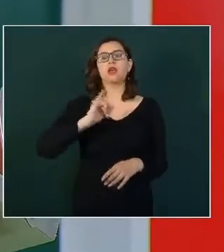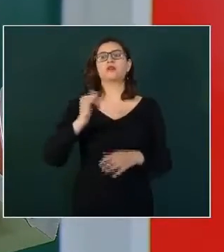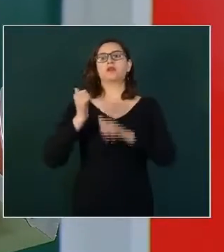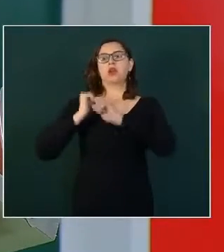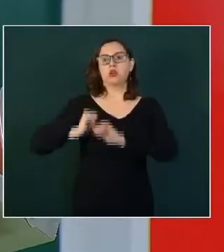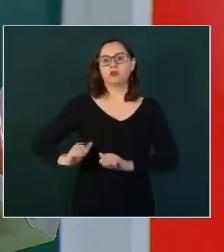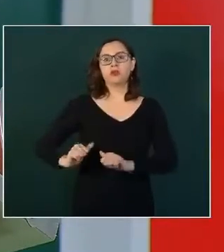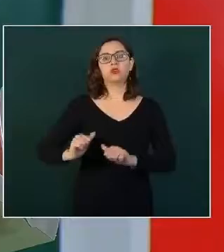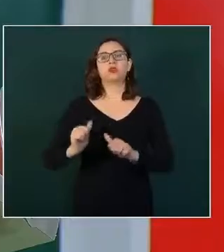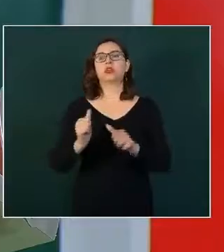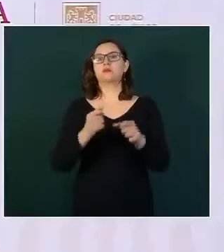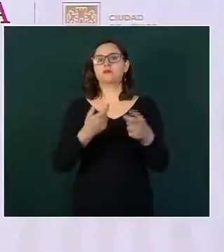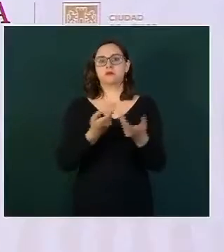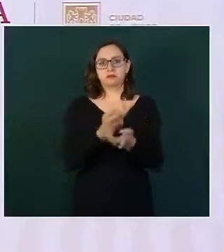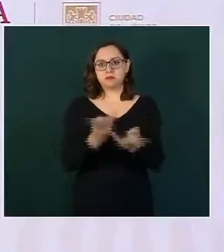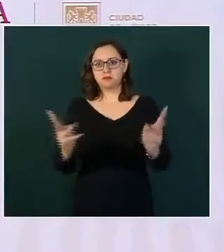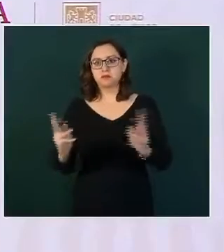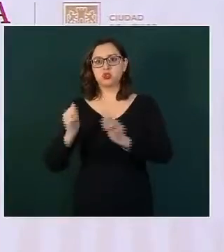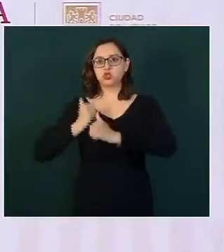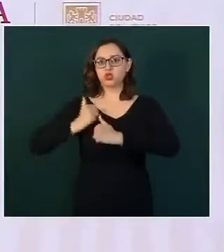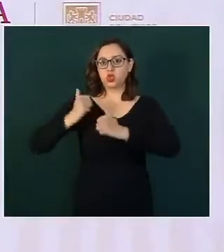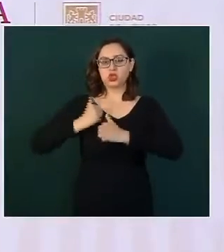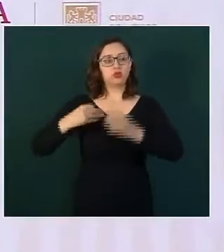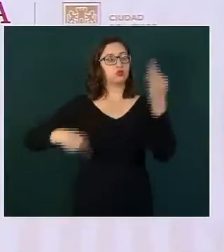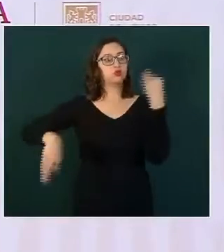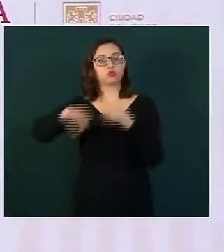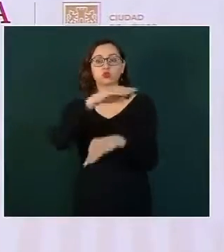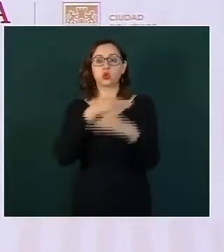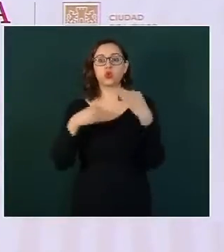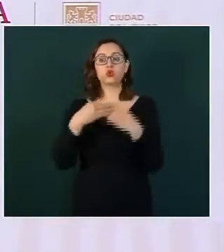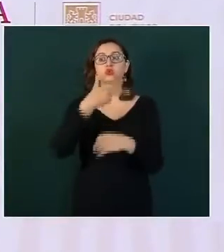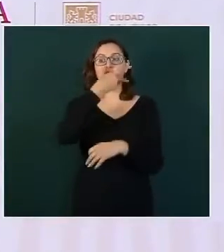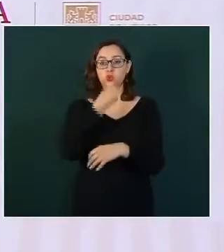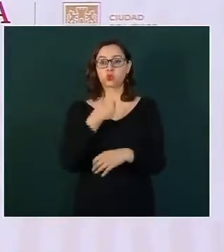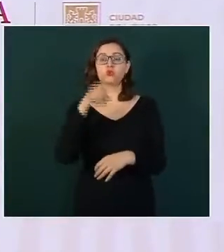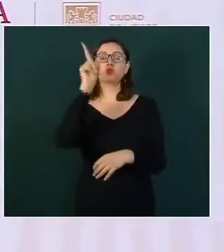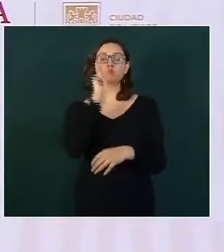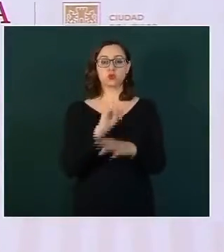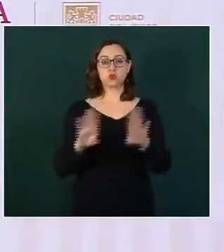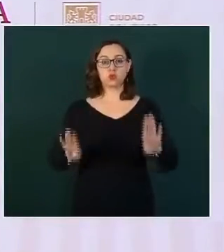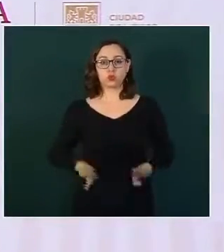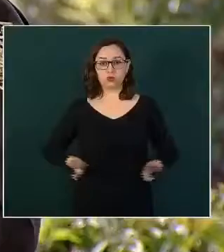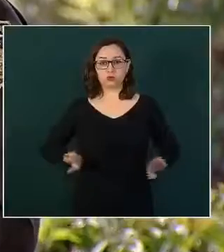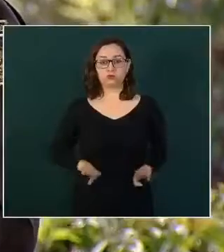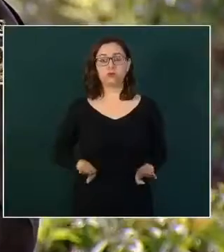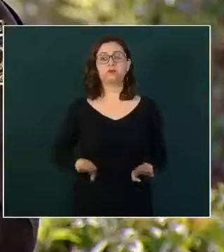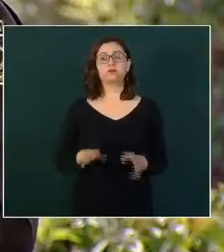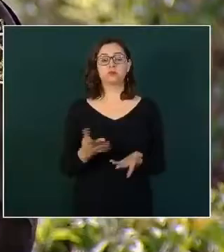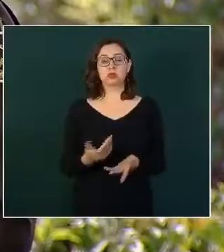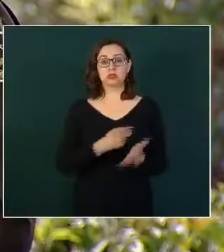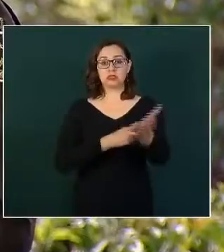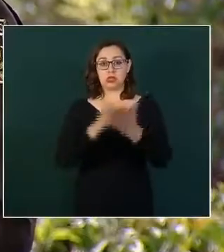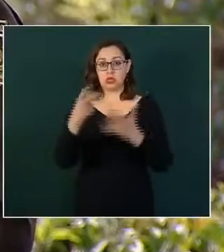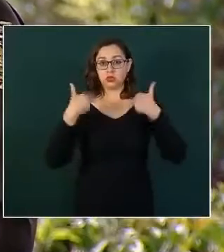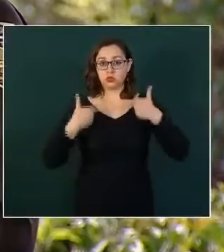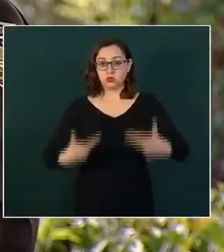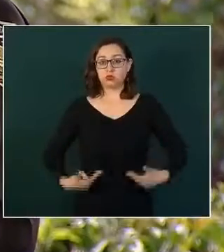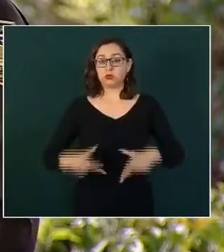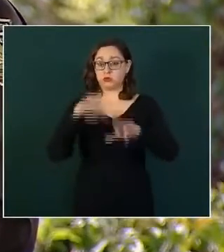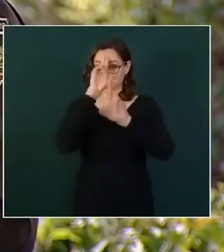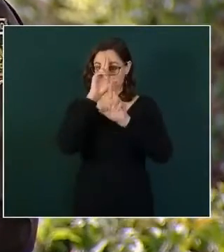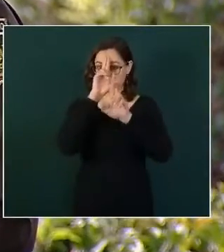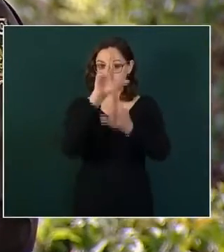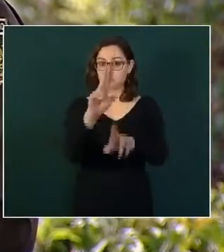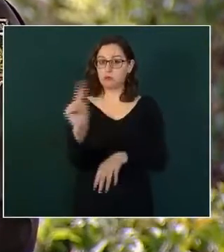y personal de tropa. Mujeres y hombres que con su actuar responsable, con respeto a los derechos humanos y